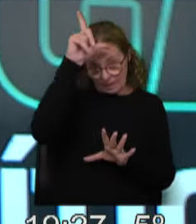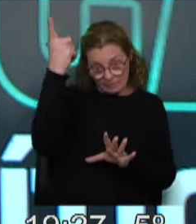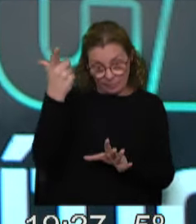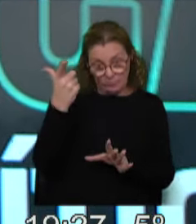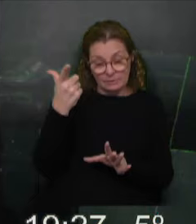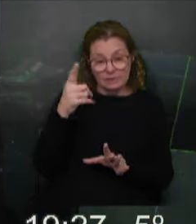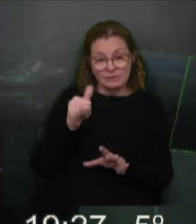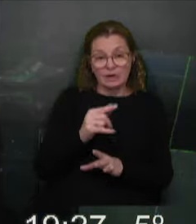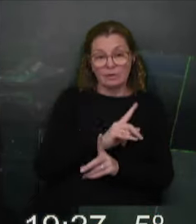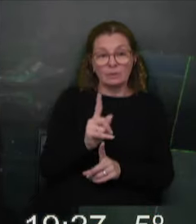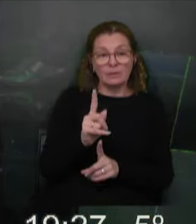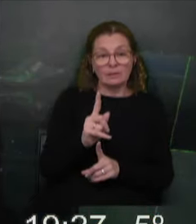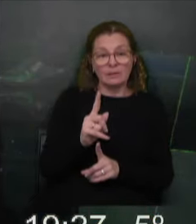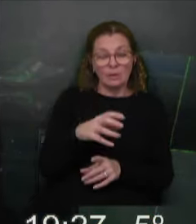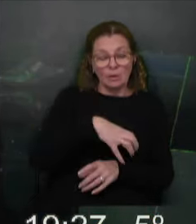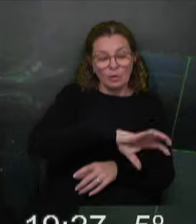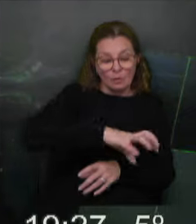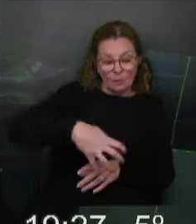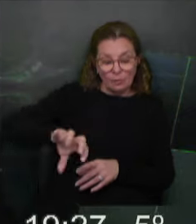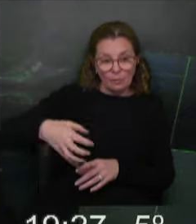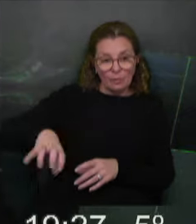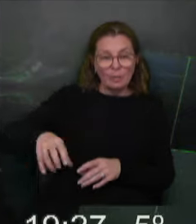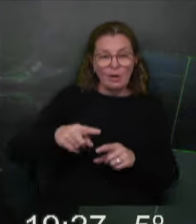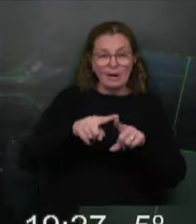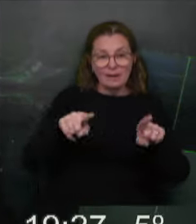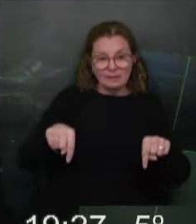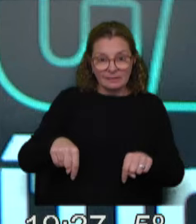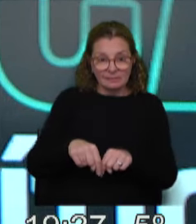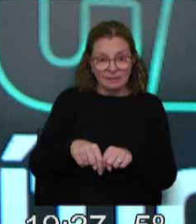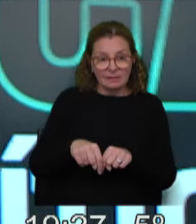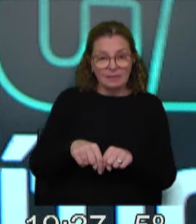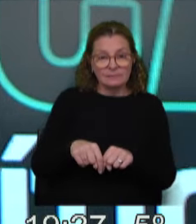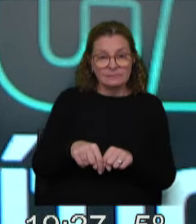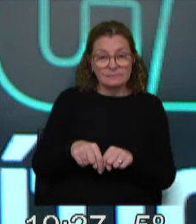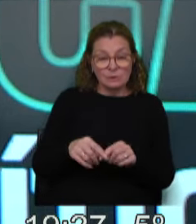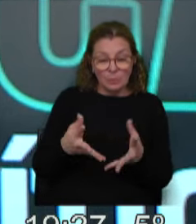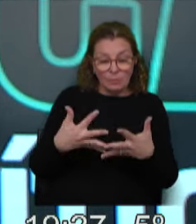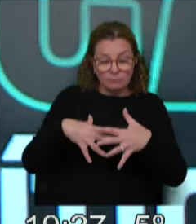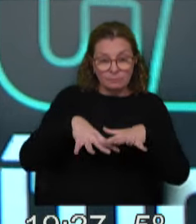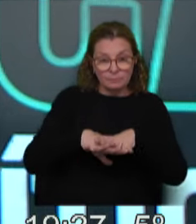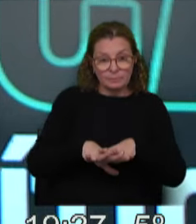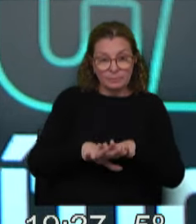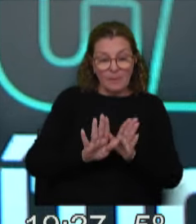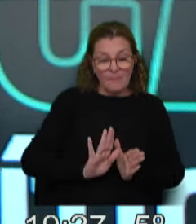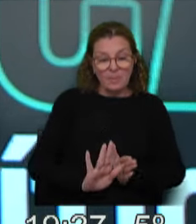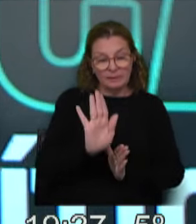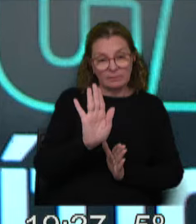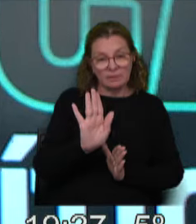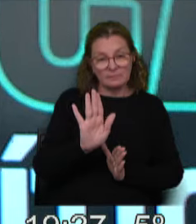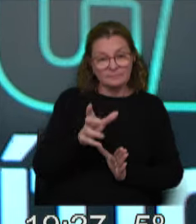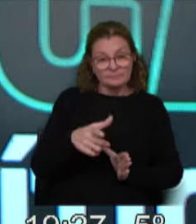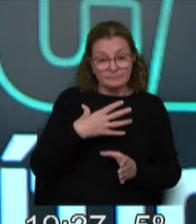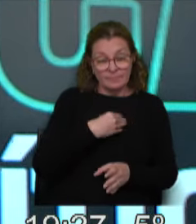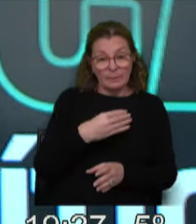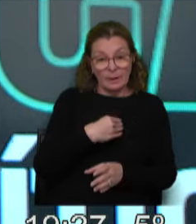es decir ya no es la los sectores o las listas sino hay una una hegemonía personal y eso para el Partido